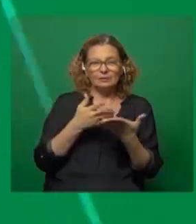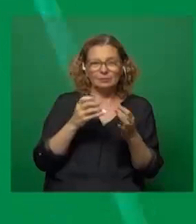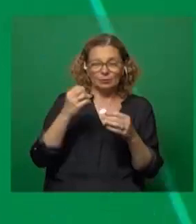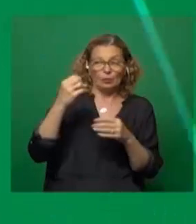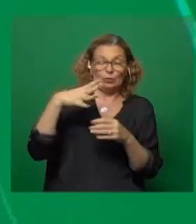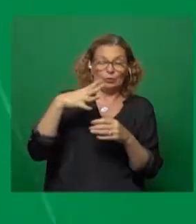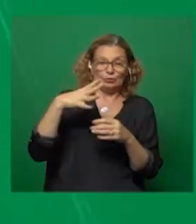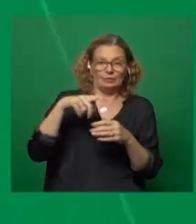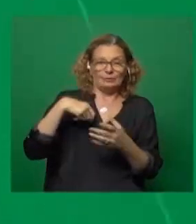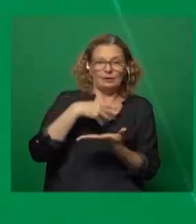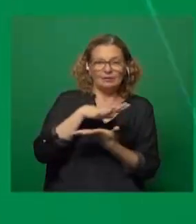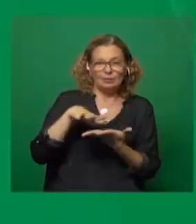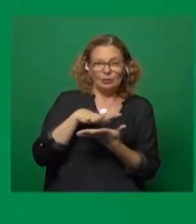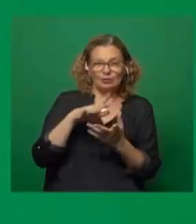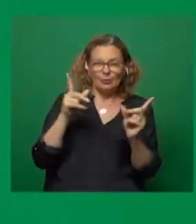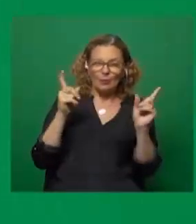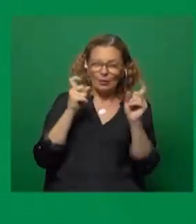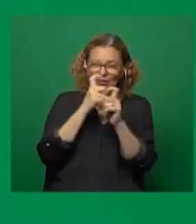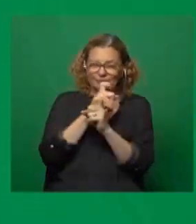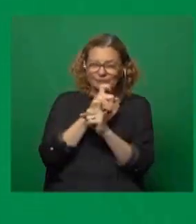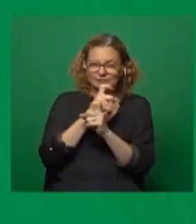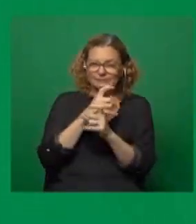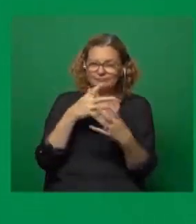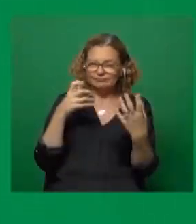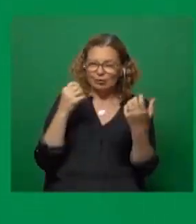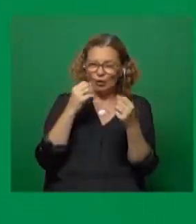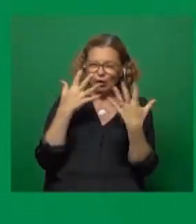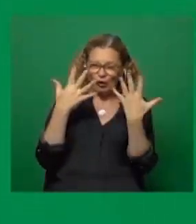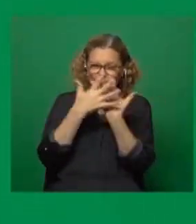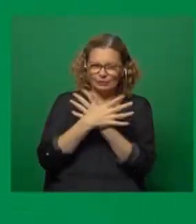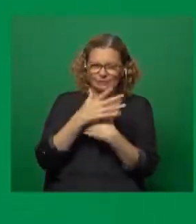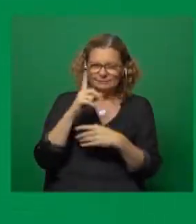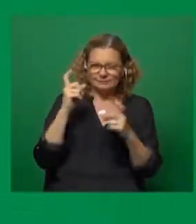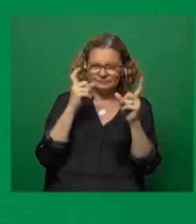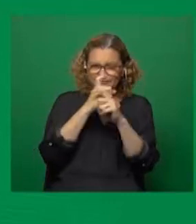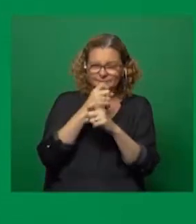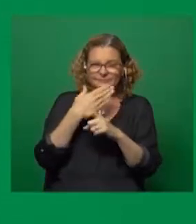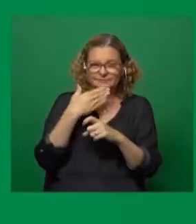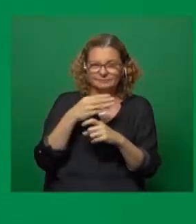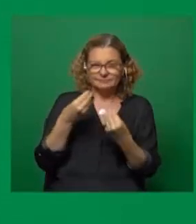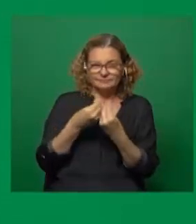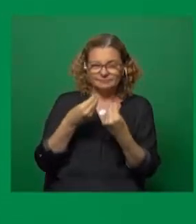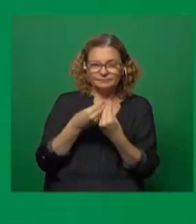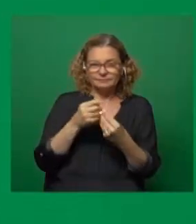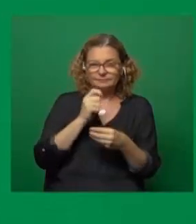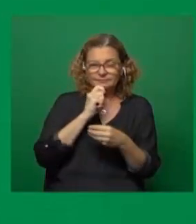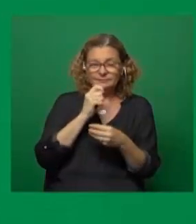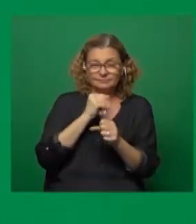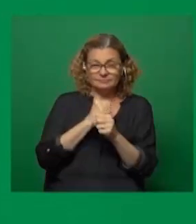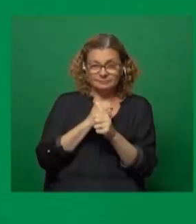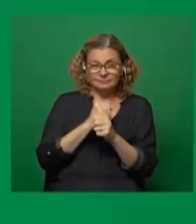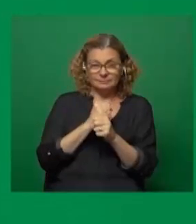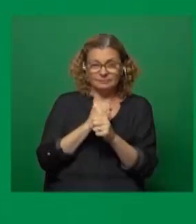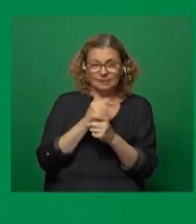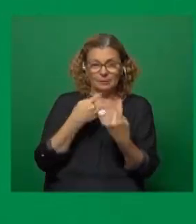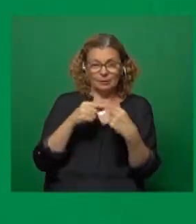luz sobre esta situación que es bastante confusa Y puede ser difícil entender incluso lo es muchas veces para los periodistas que estamos trabajando en esto